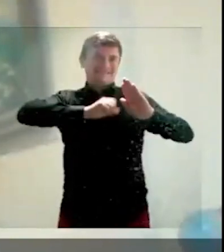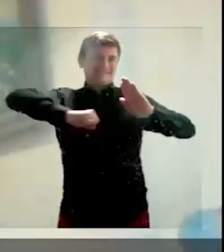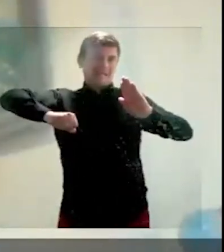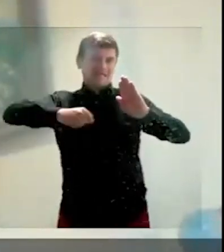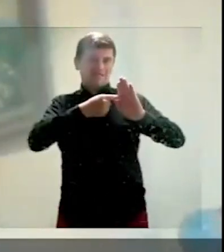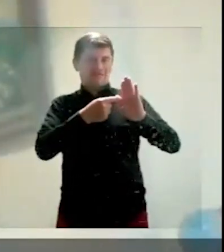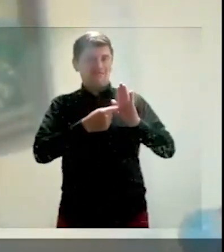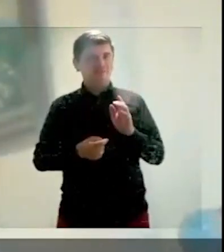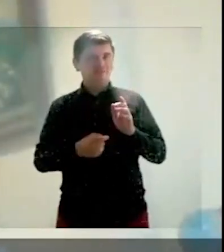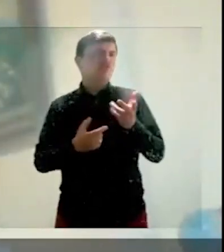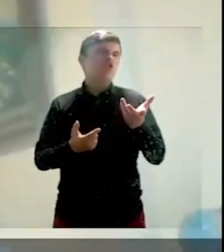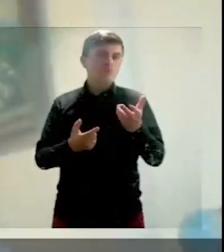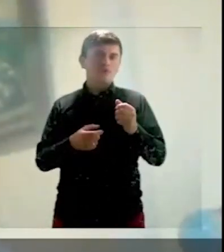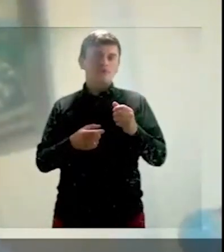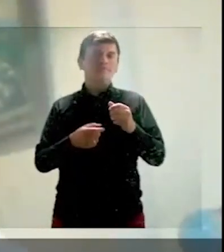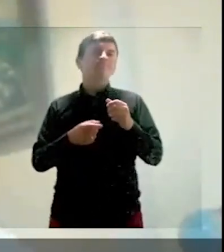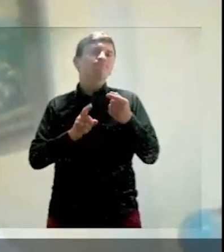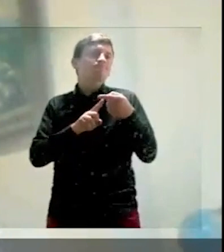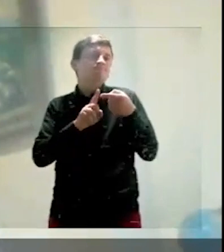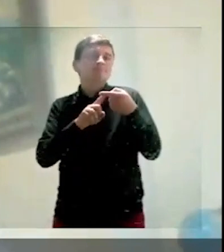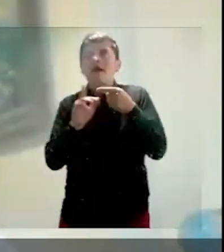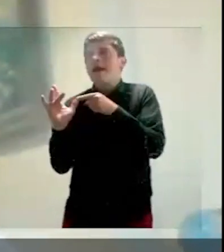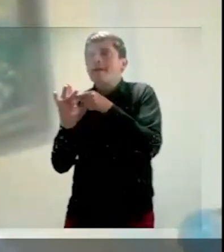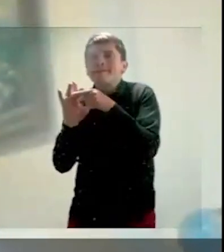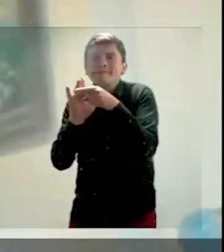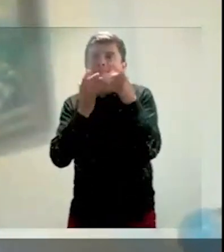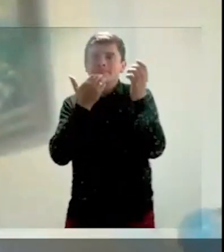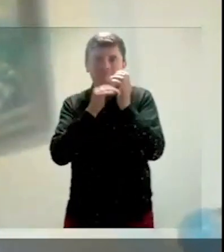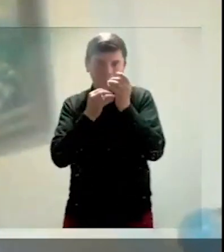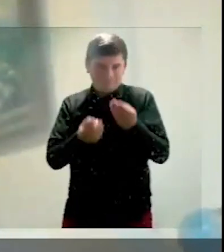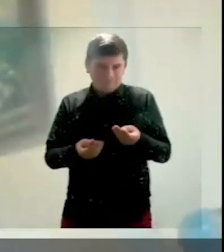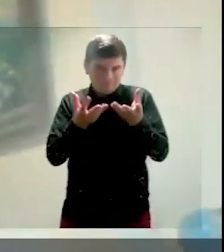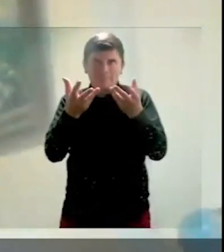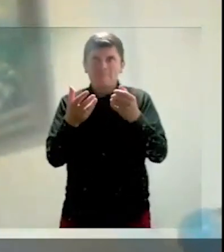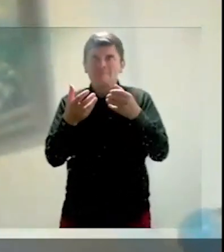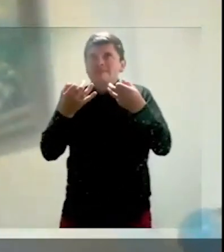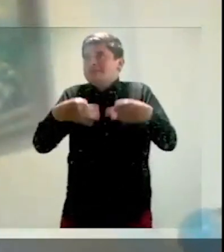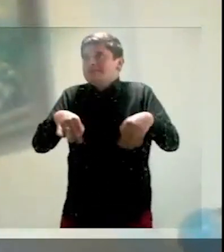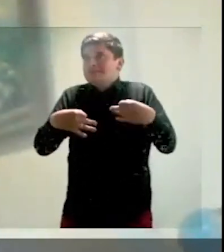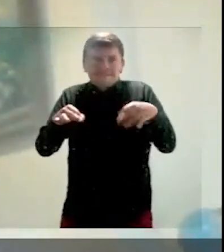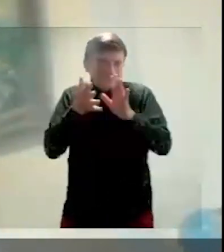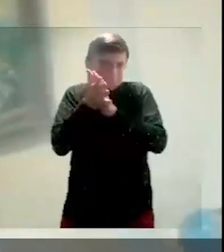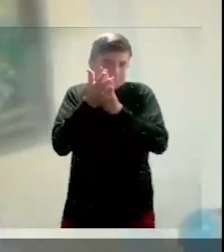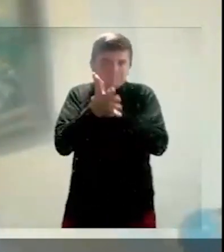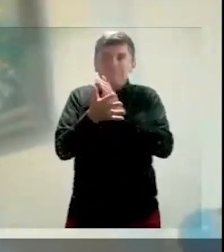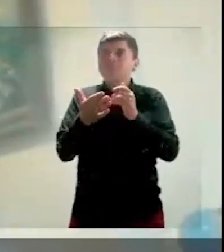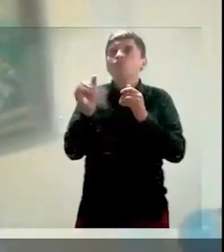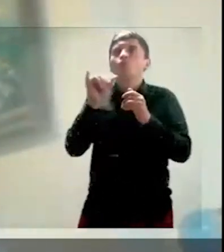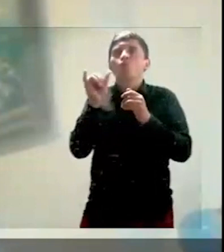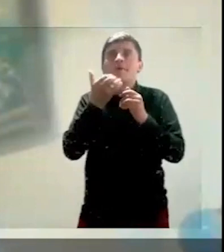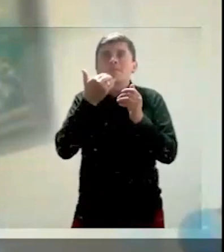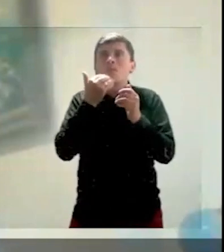derecho, encontrándole, por ponerlo en unos términos más ordinarios, encontrándole unos